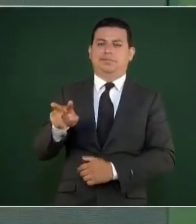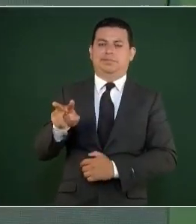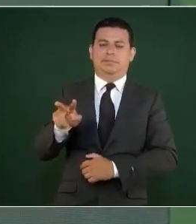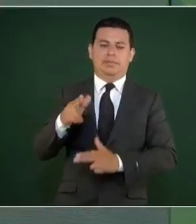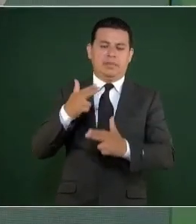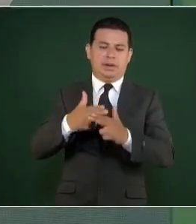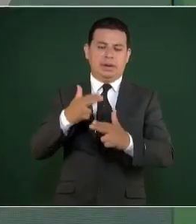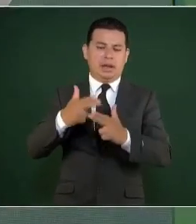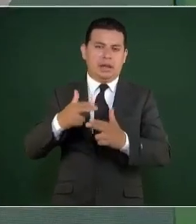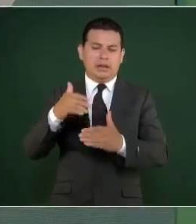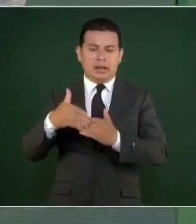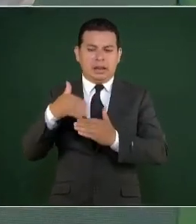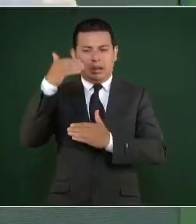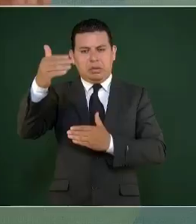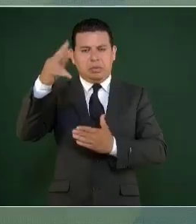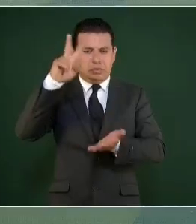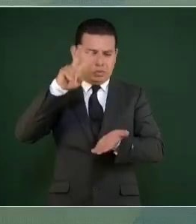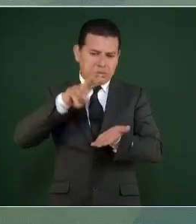hasta el